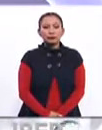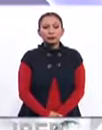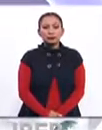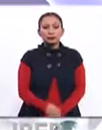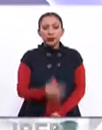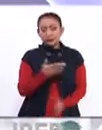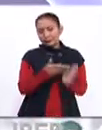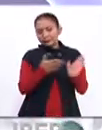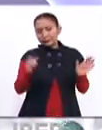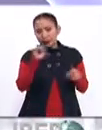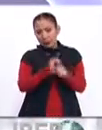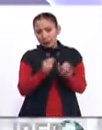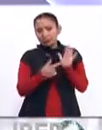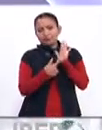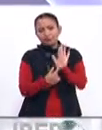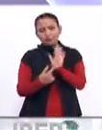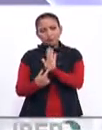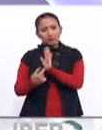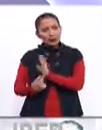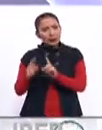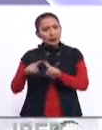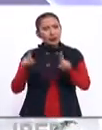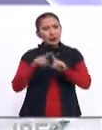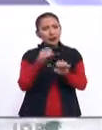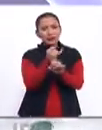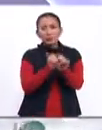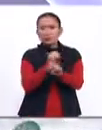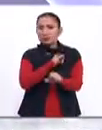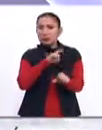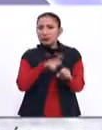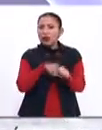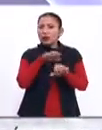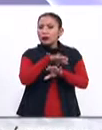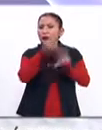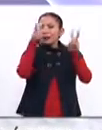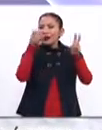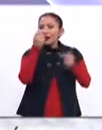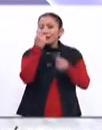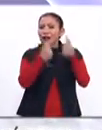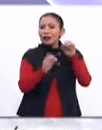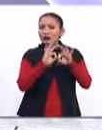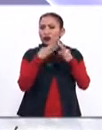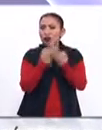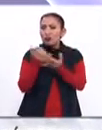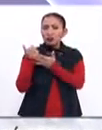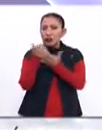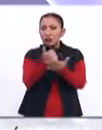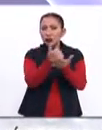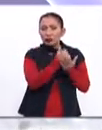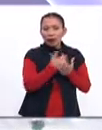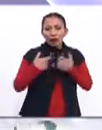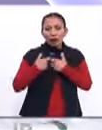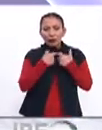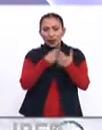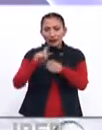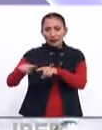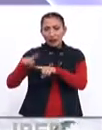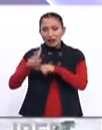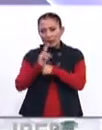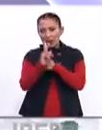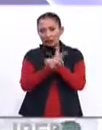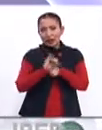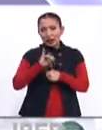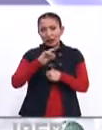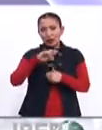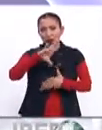Y a lo largo de esta semana le hemos estado presentando una serie de reportajes especiales sobre algunos mecanismos de colaboración y de cooperación entre países